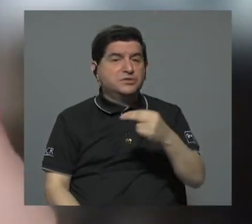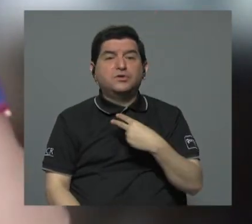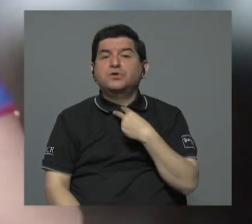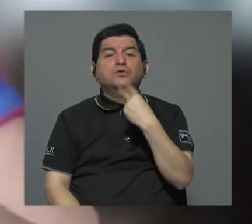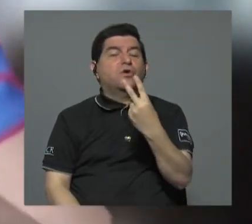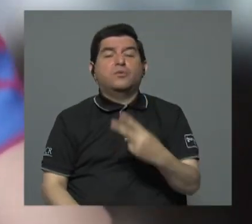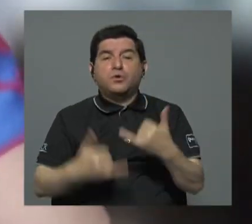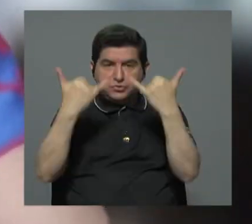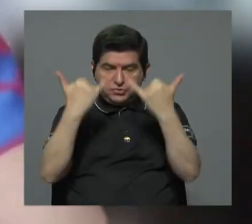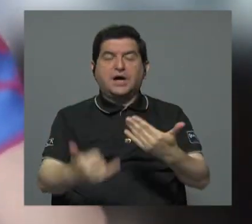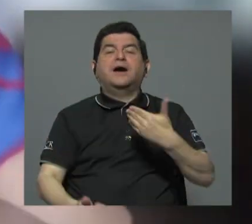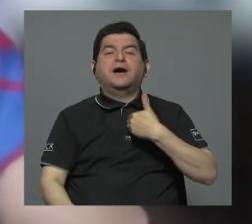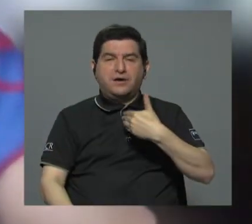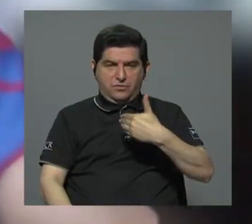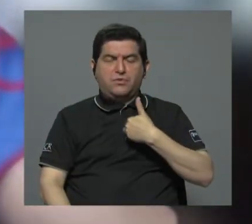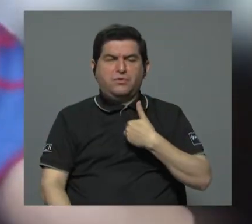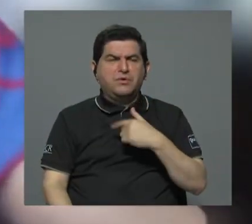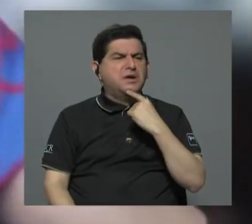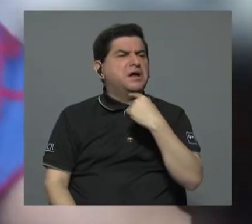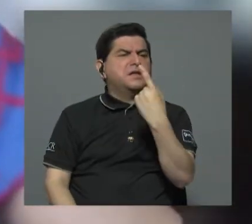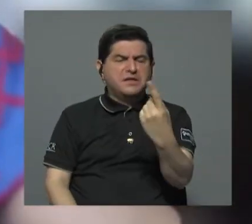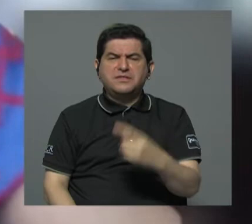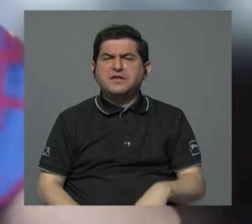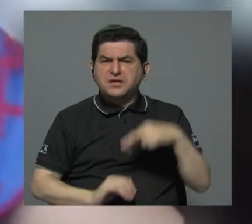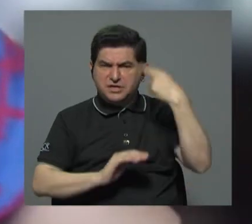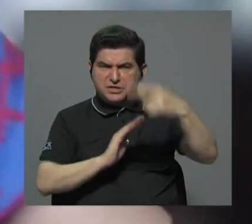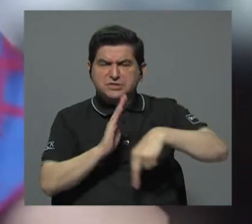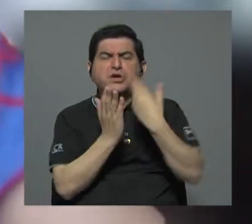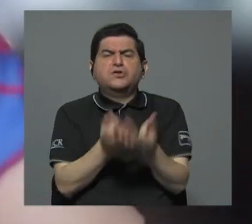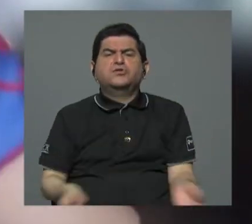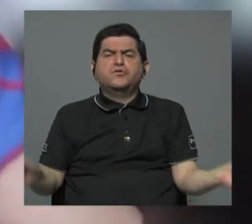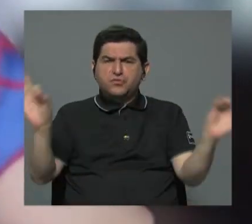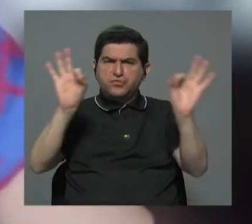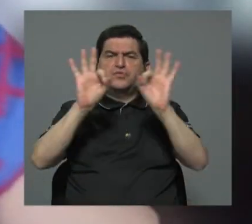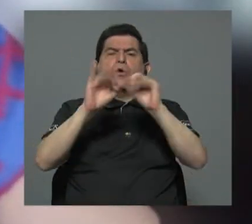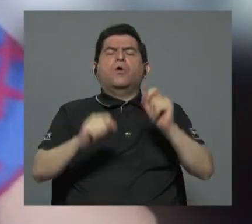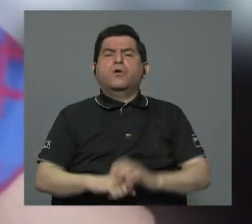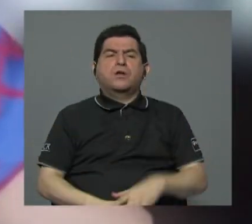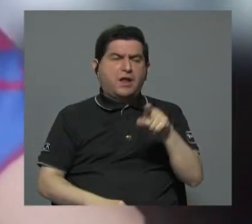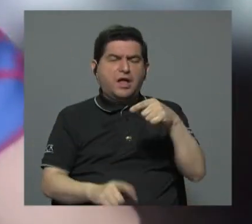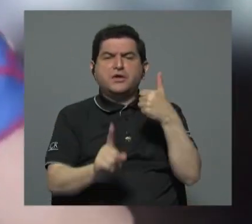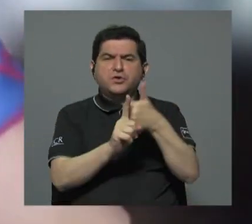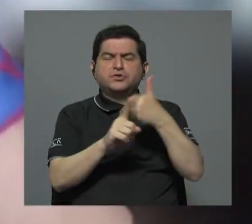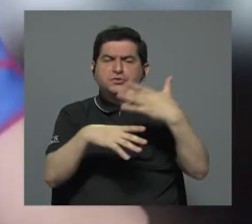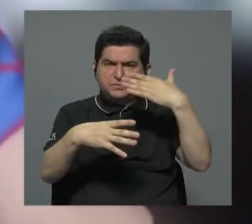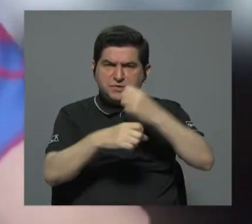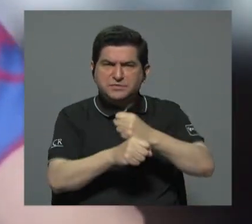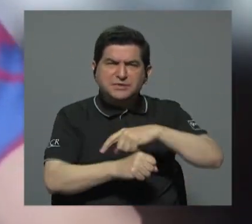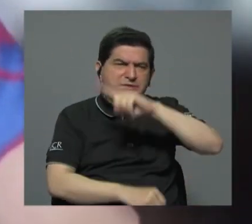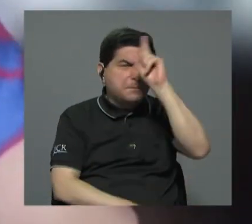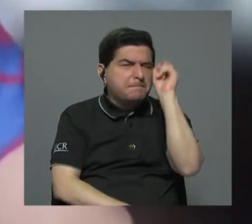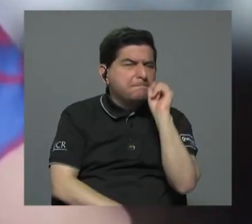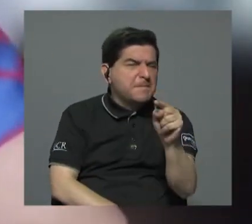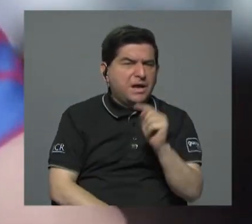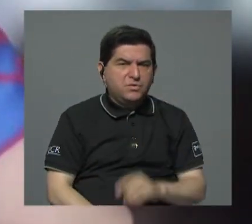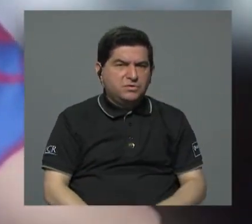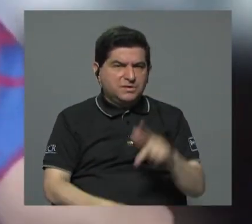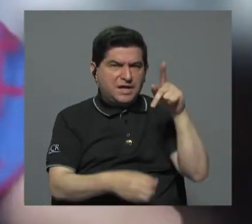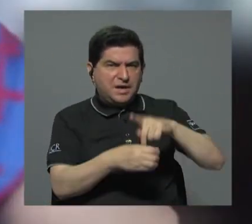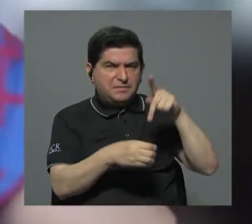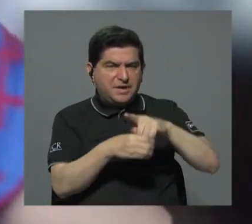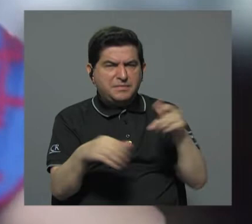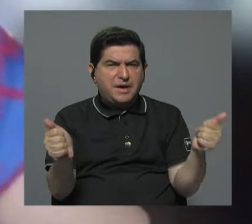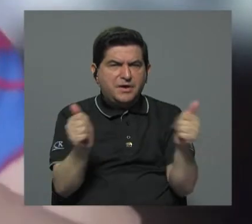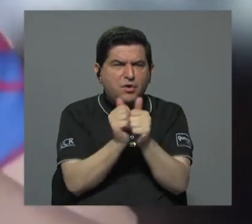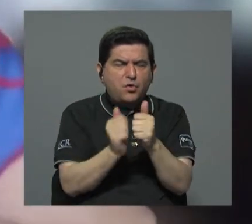y ahora la tienen. Y ellos hablan del papel tan fundamental que ellos ejercieron. Claro, la pregunta es, ¿por qué participaron junto